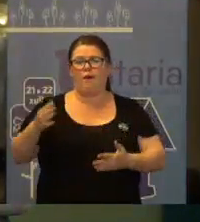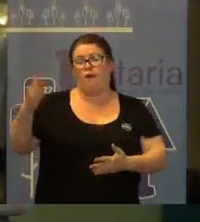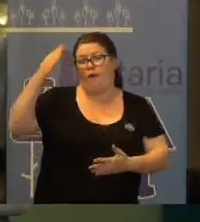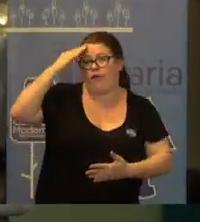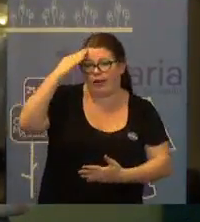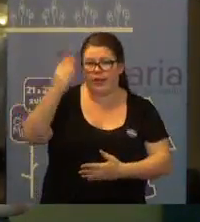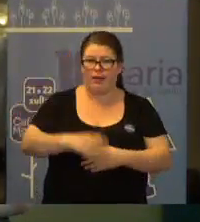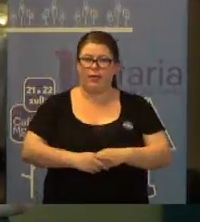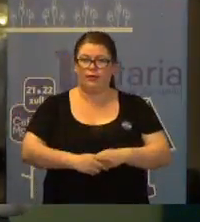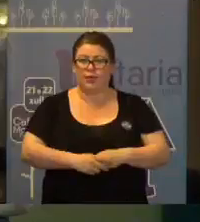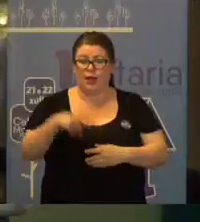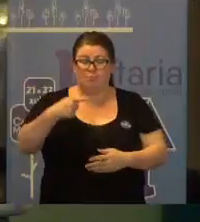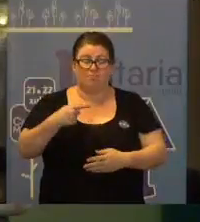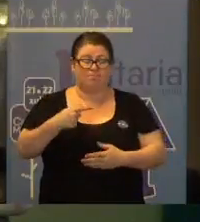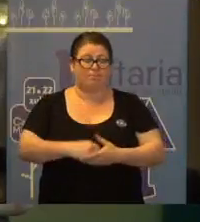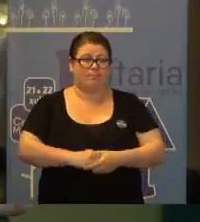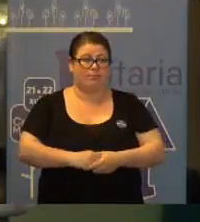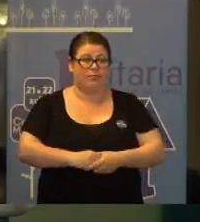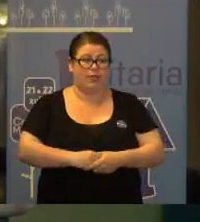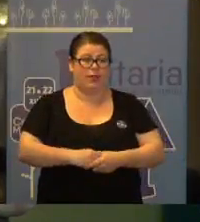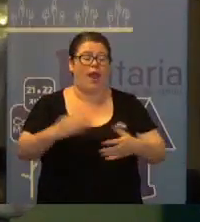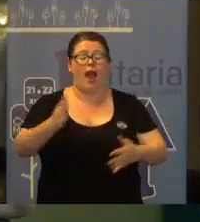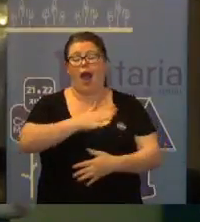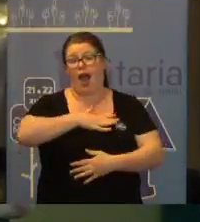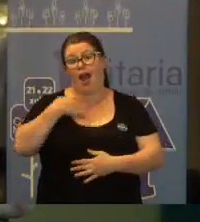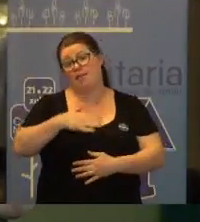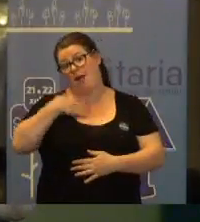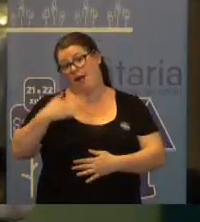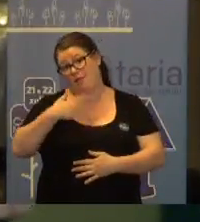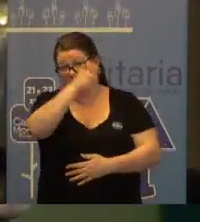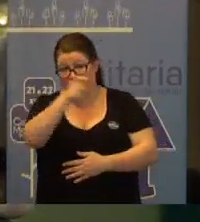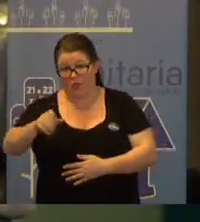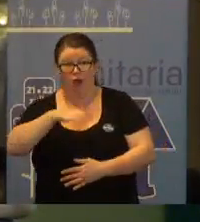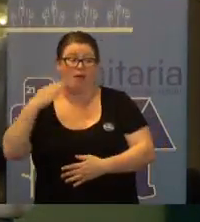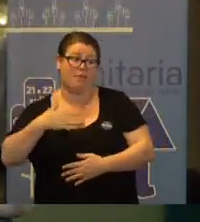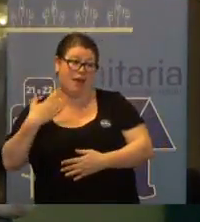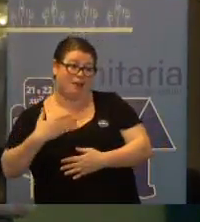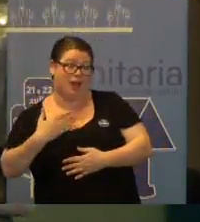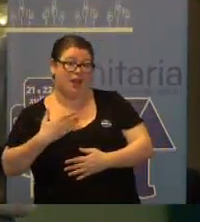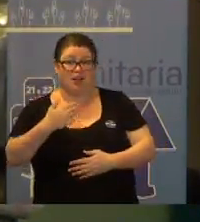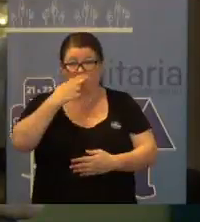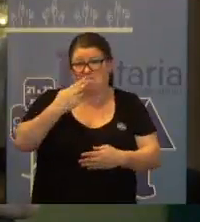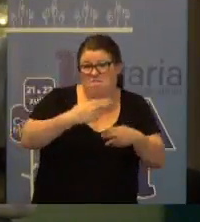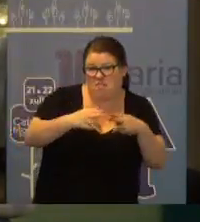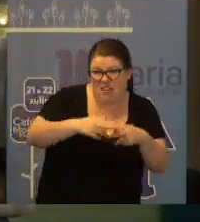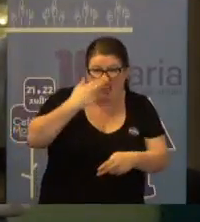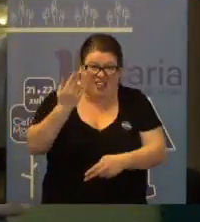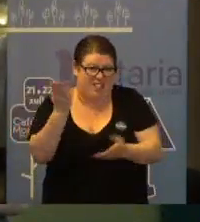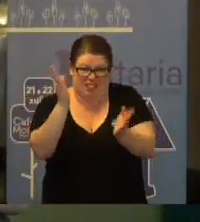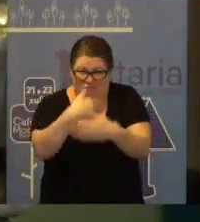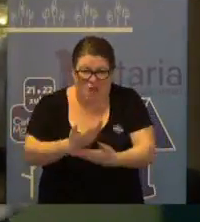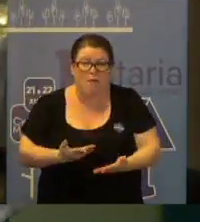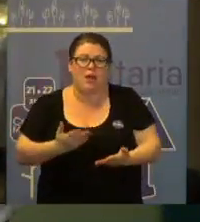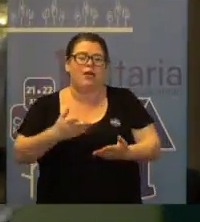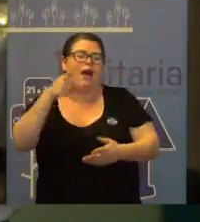que fan asequible e amable para a xente que non ten especial interés na política nin noutros temas, pero